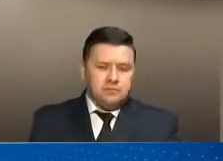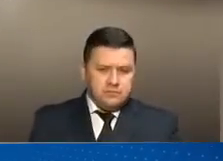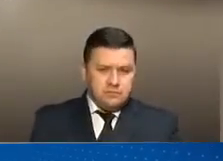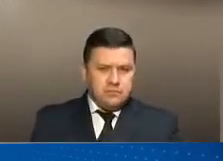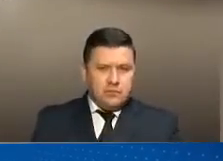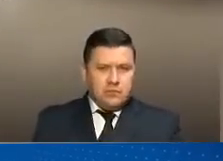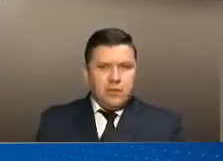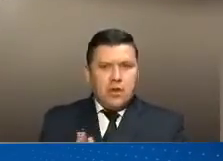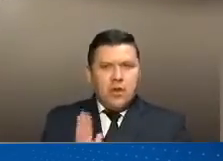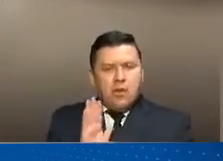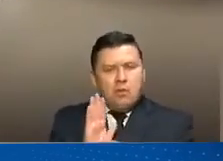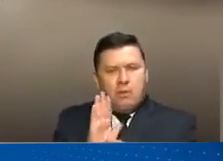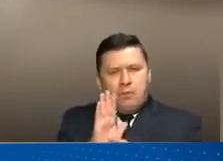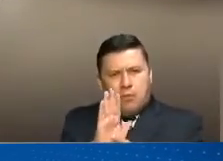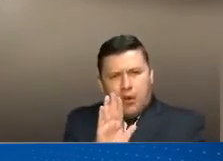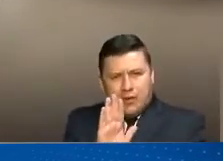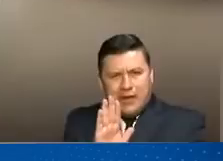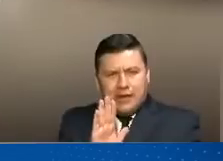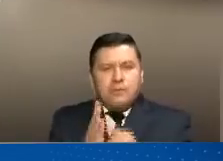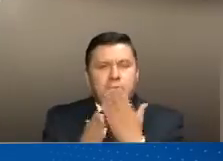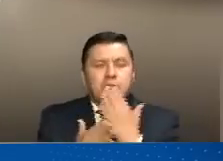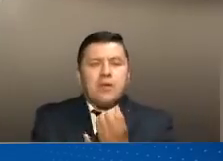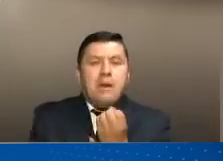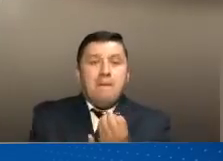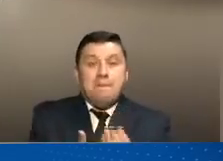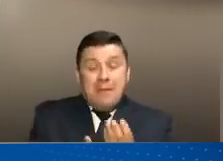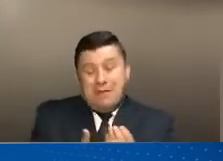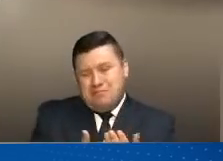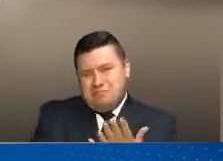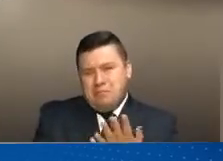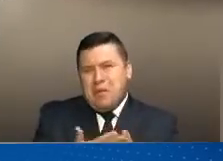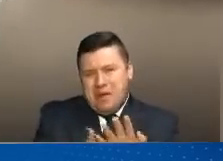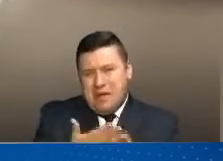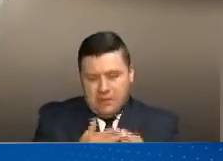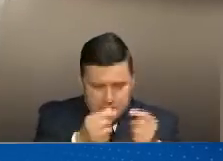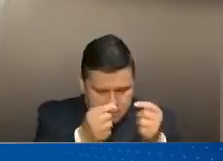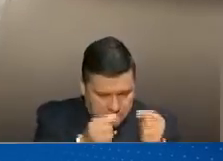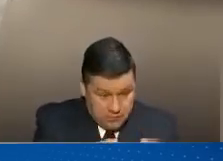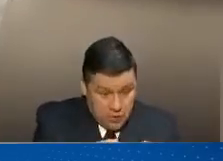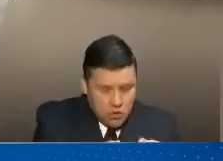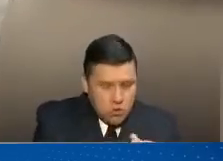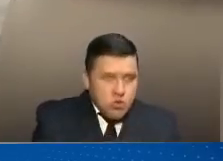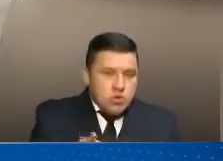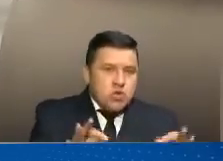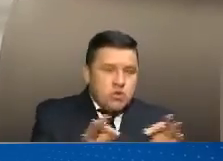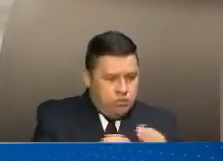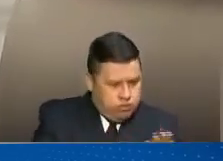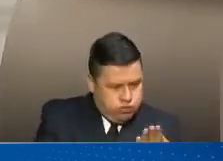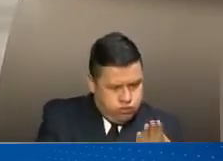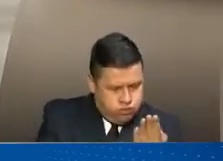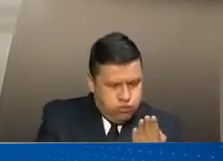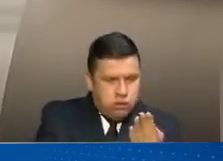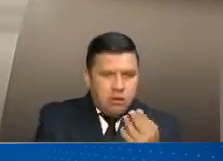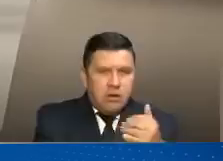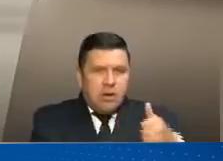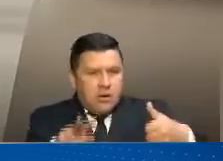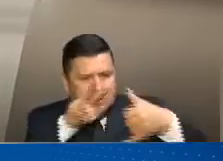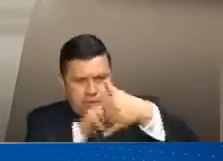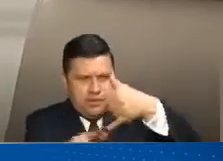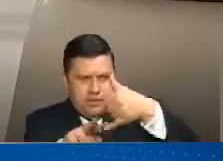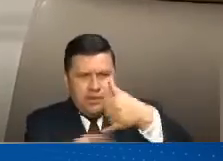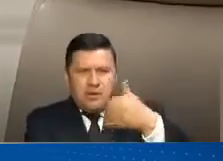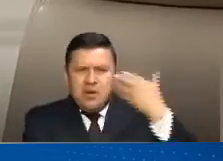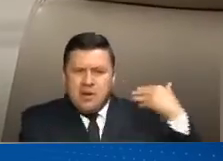El modelado, mediante modelos matemáticos, ha sido definitivamente crucial en el seguimiento de las epidemias en los